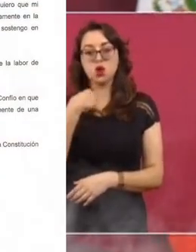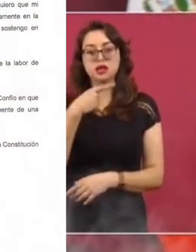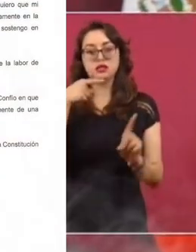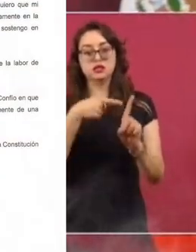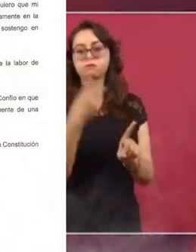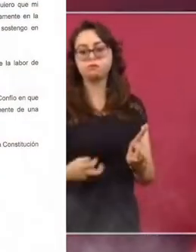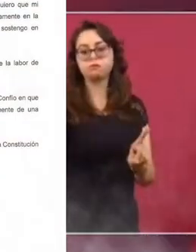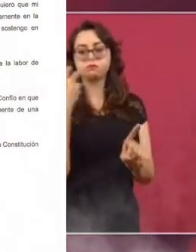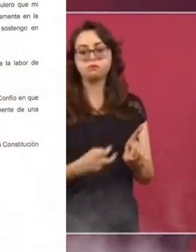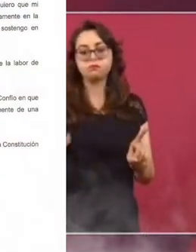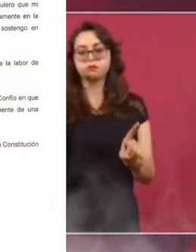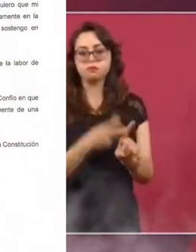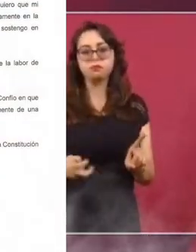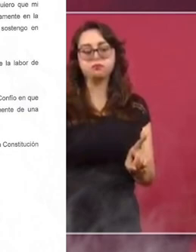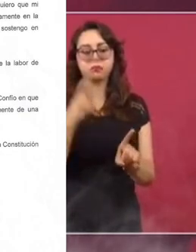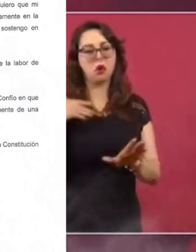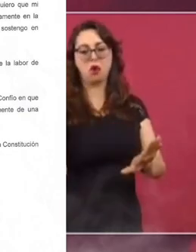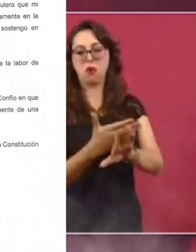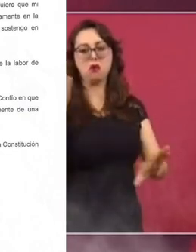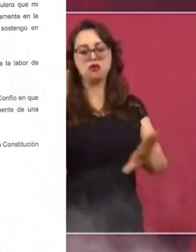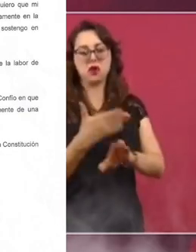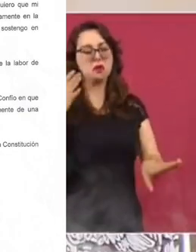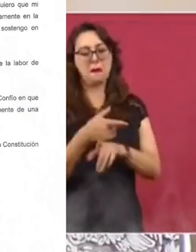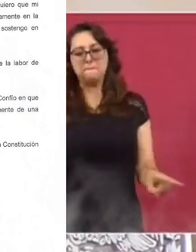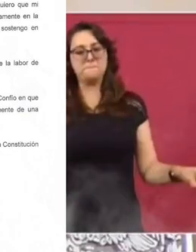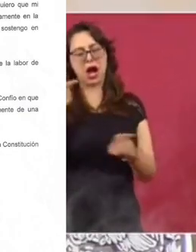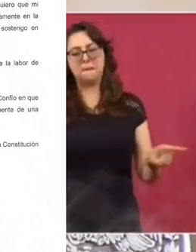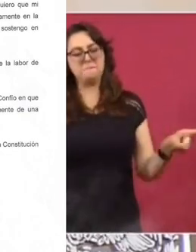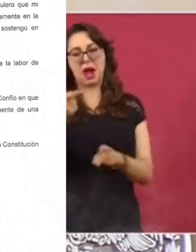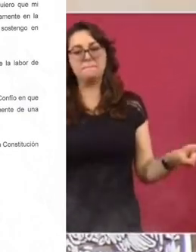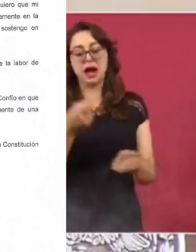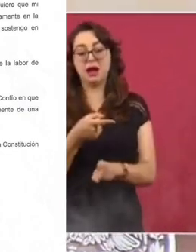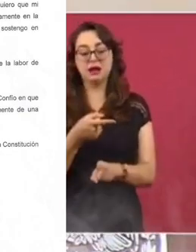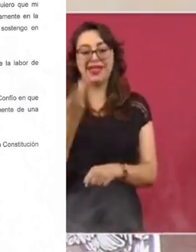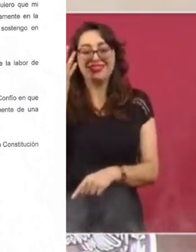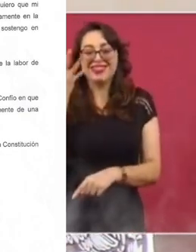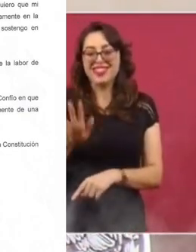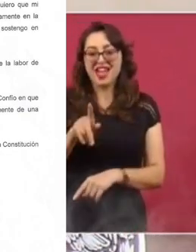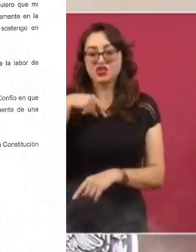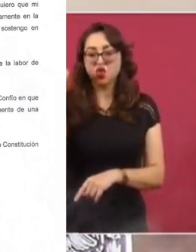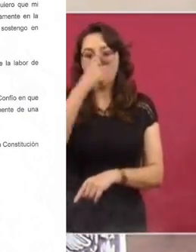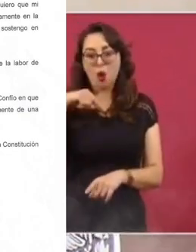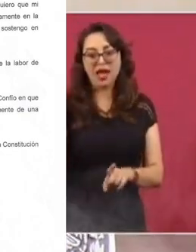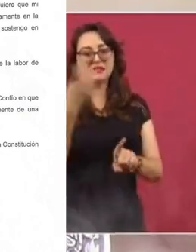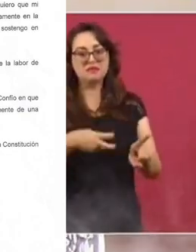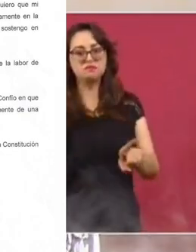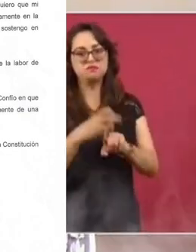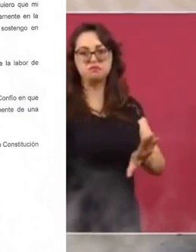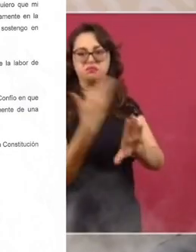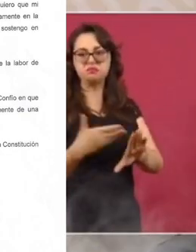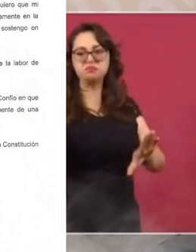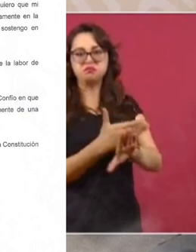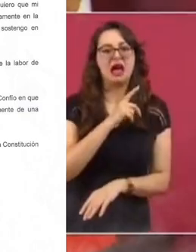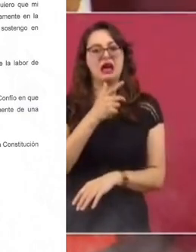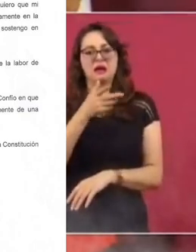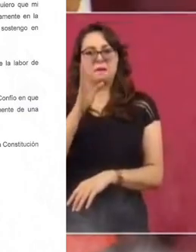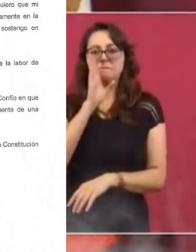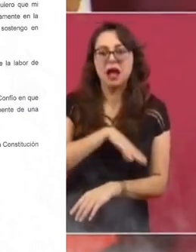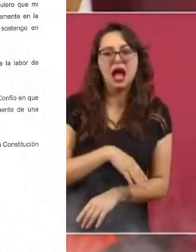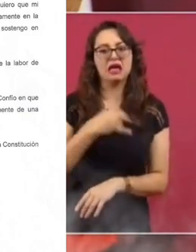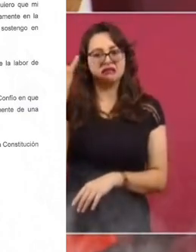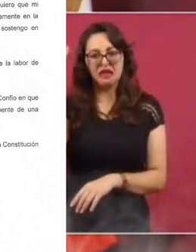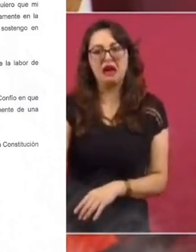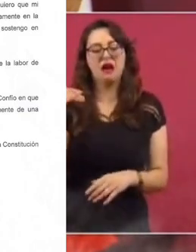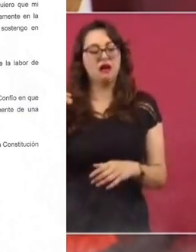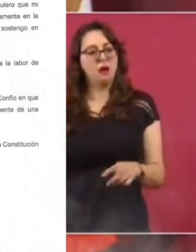vilipendiado. Porque le empiezan a decir, tú eres esto otro. Tú estás loco. Esto es un montaje. Y lo